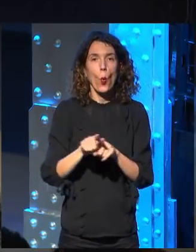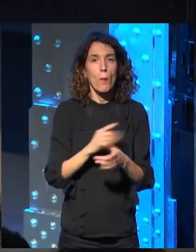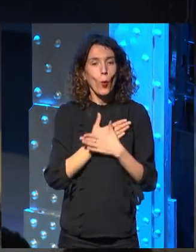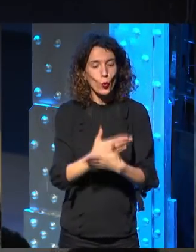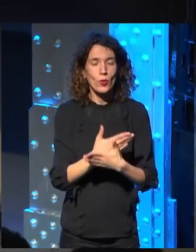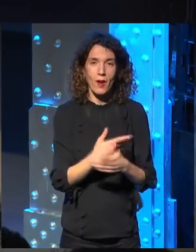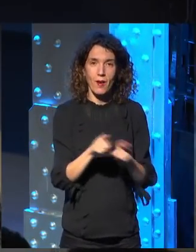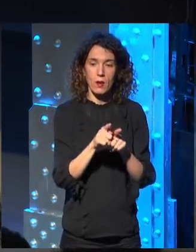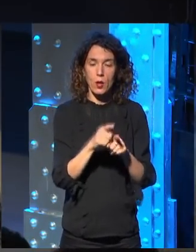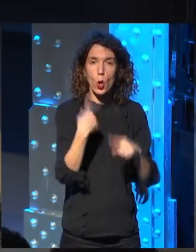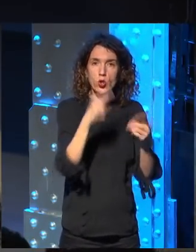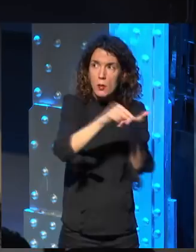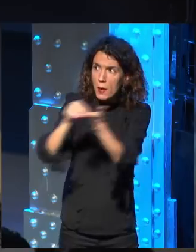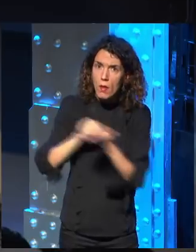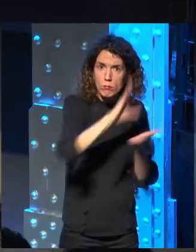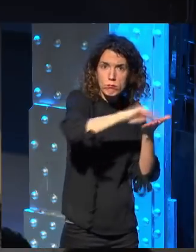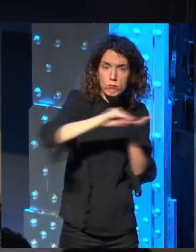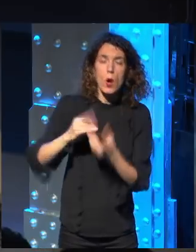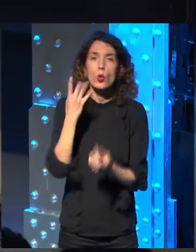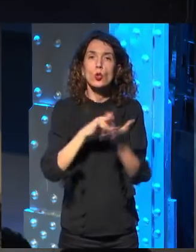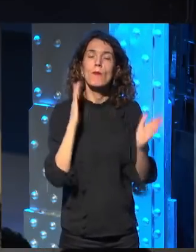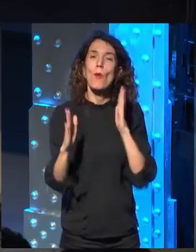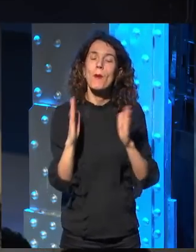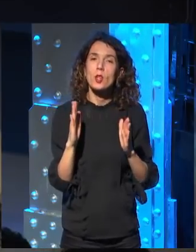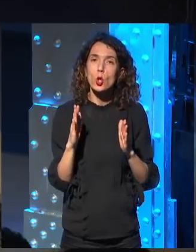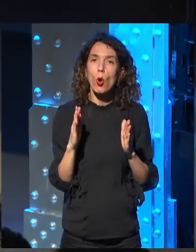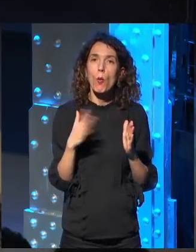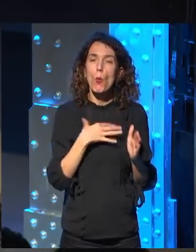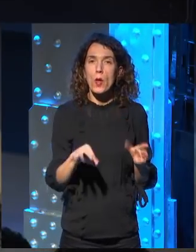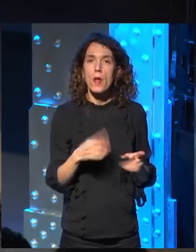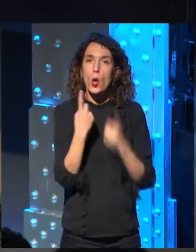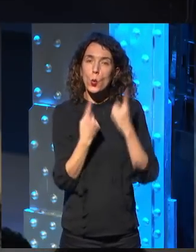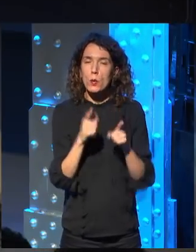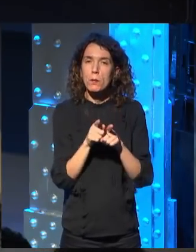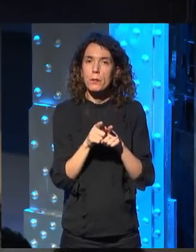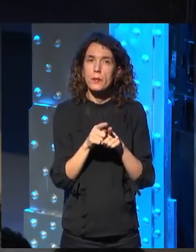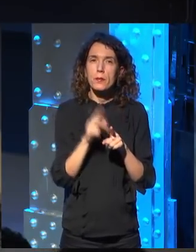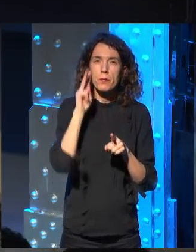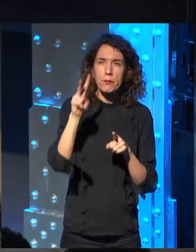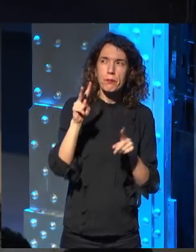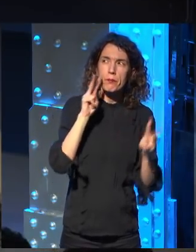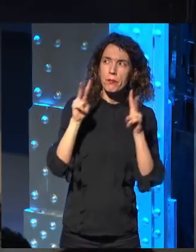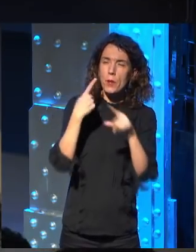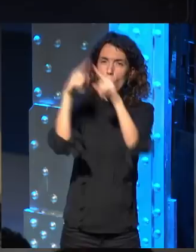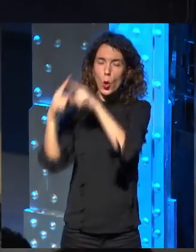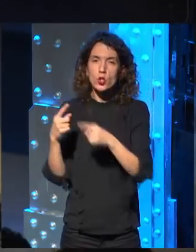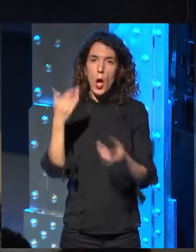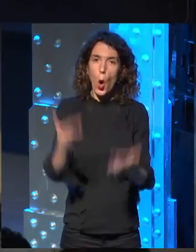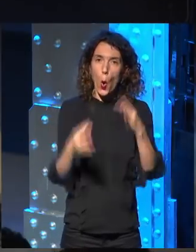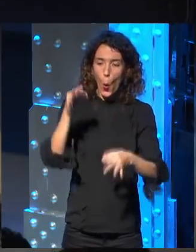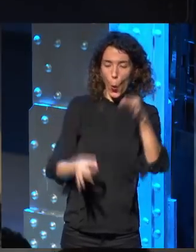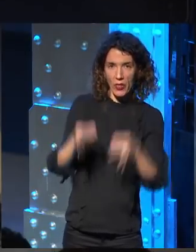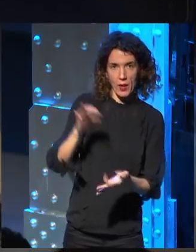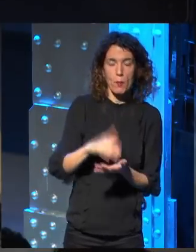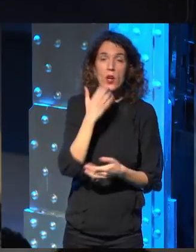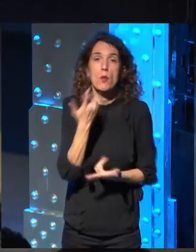de registrar lo inmediato. También hay algunos momentos en los que también juzga determinadas cosas que ve, ¿no? A mí